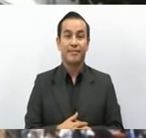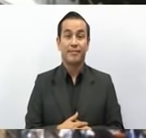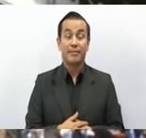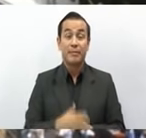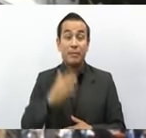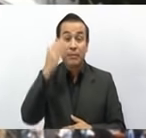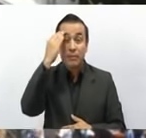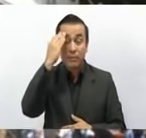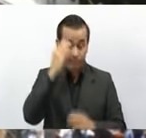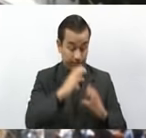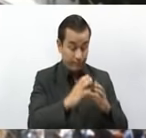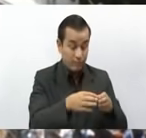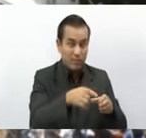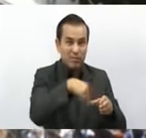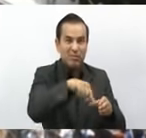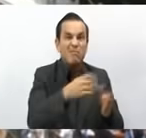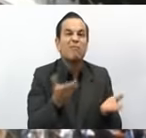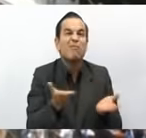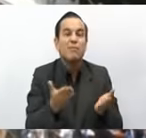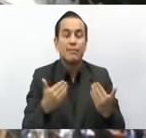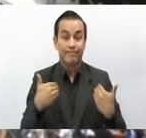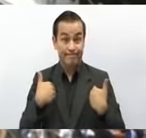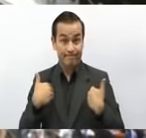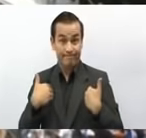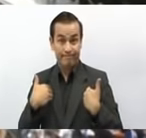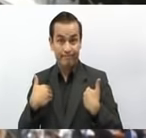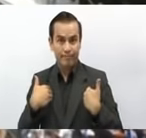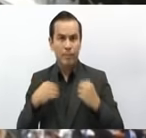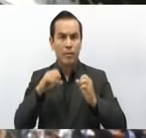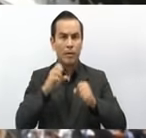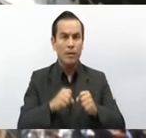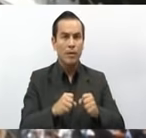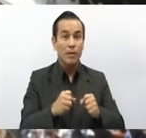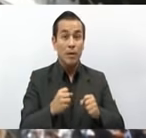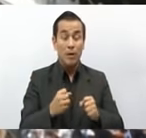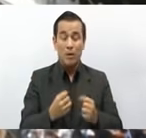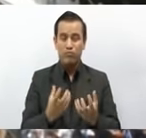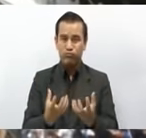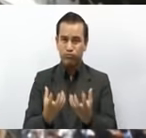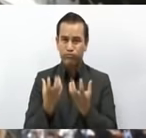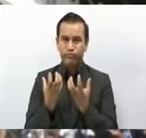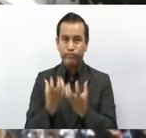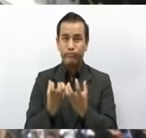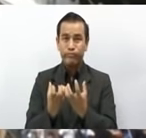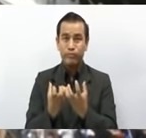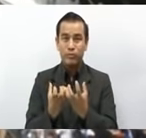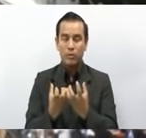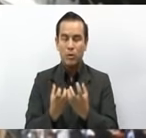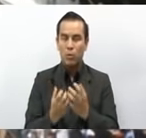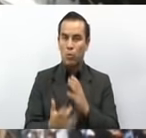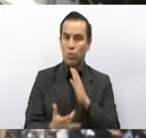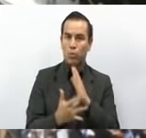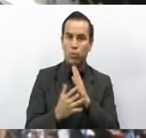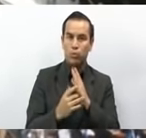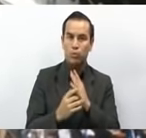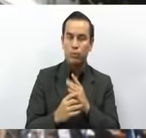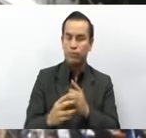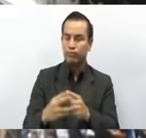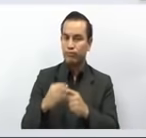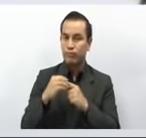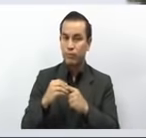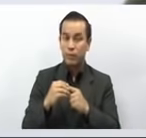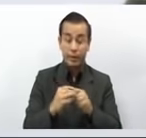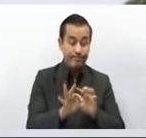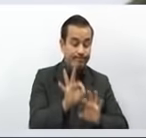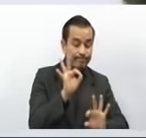Heroica unidad que se distingue por contar con elementos con habilidades que muchos desean. Pero pocos son los elegidos para poder decir